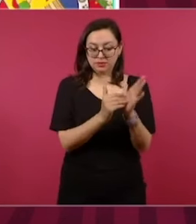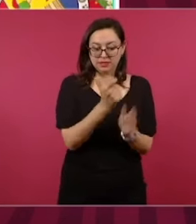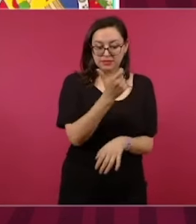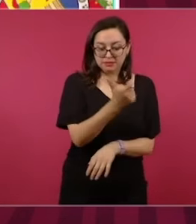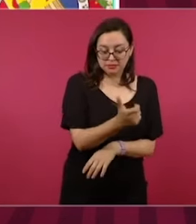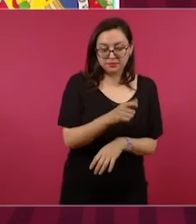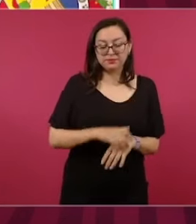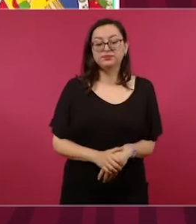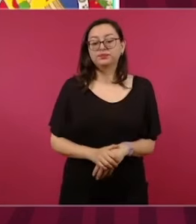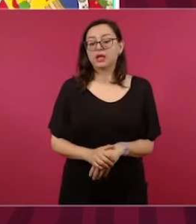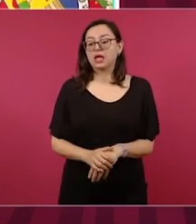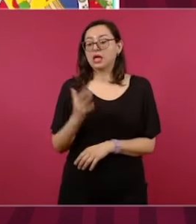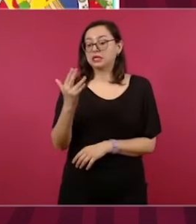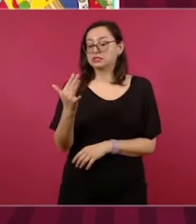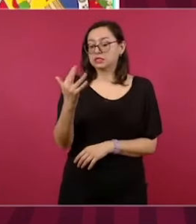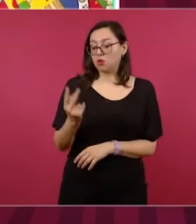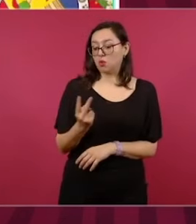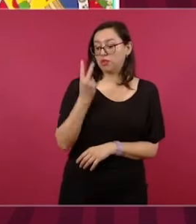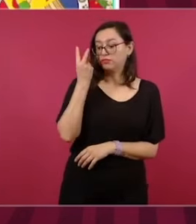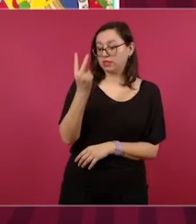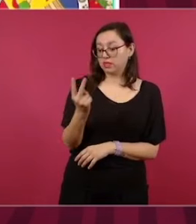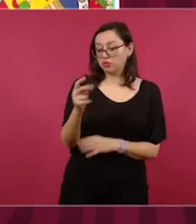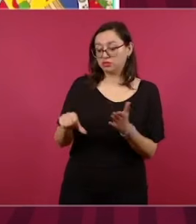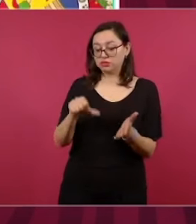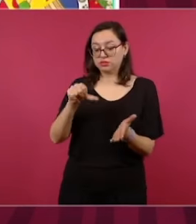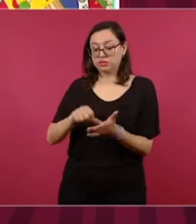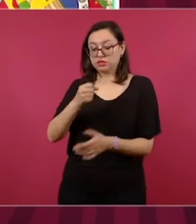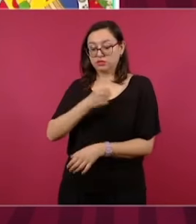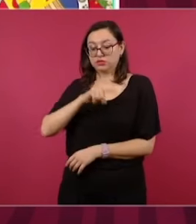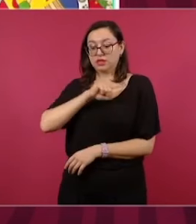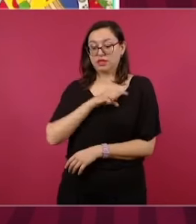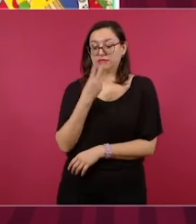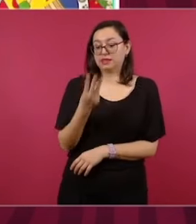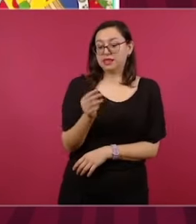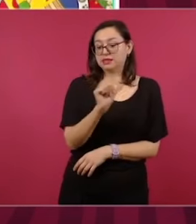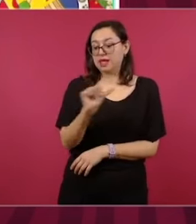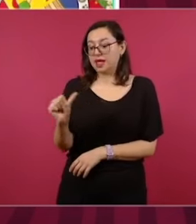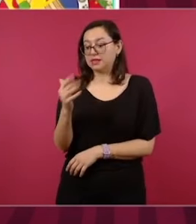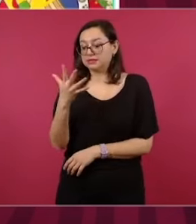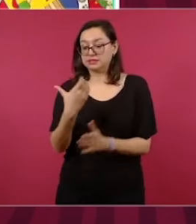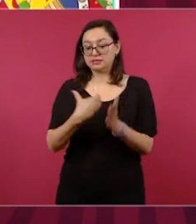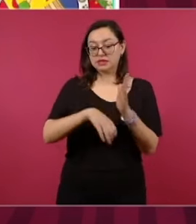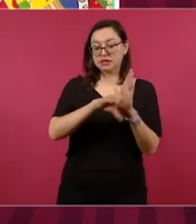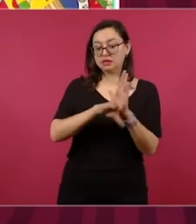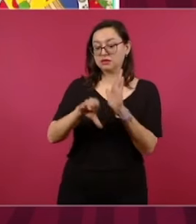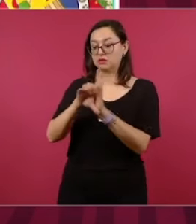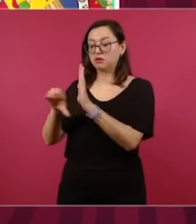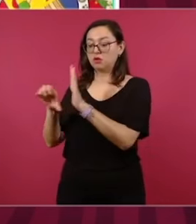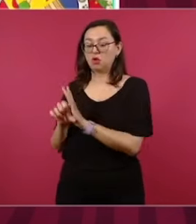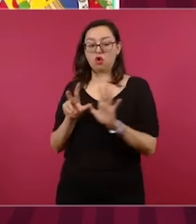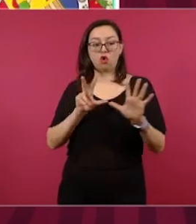de 52 en centros de salud de 3 a 5 consultorios, los cuales recibirán